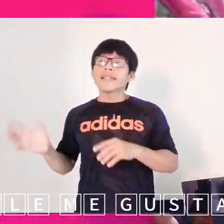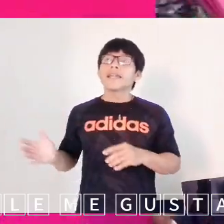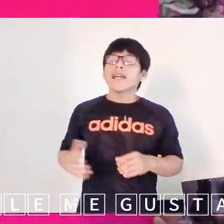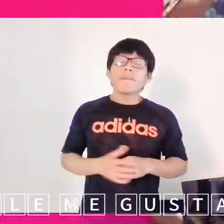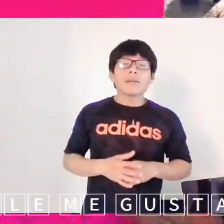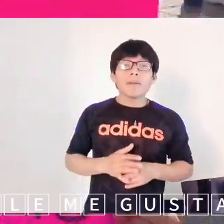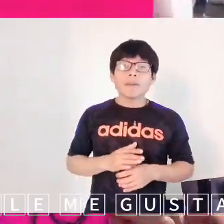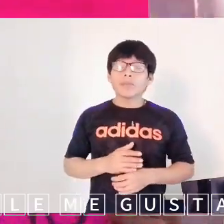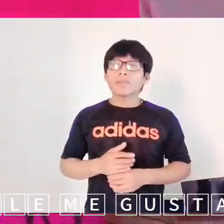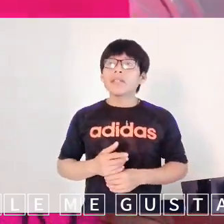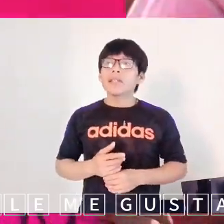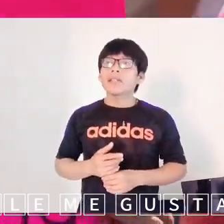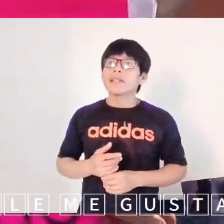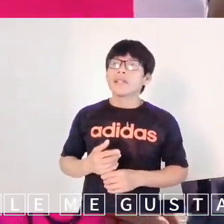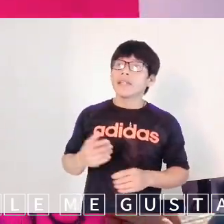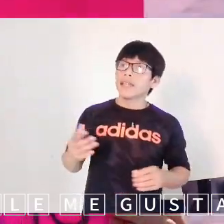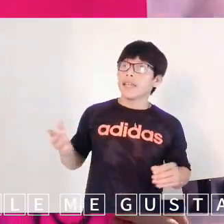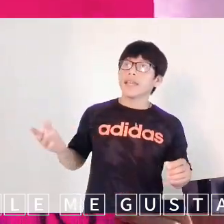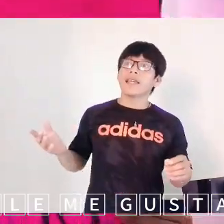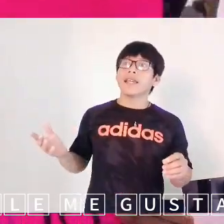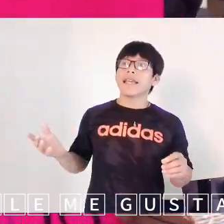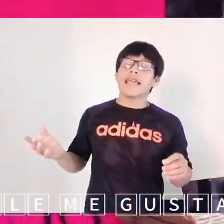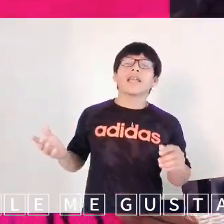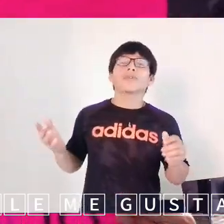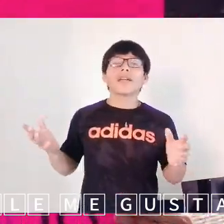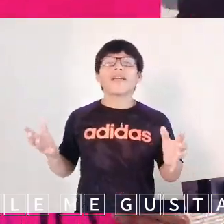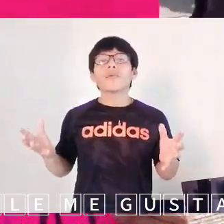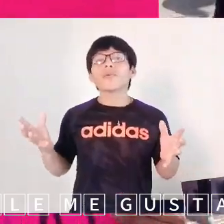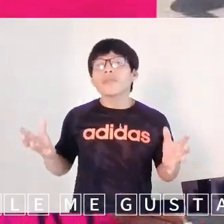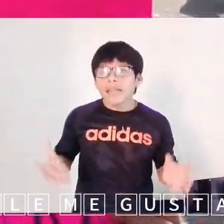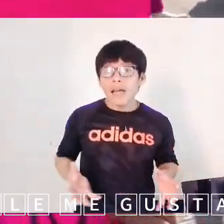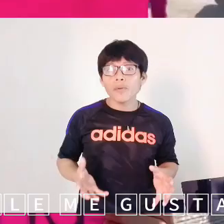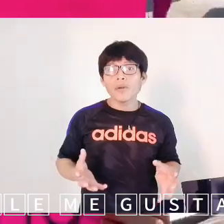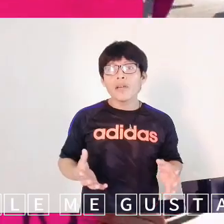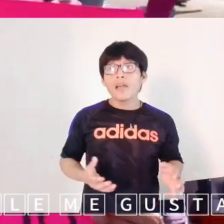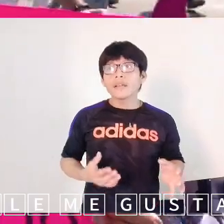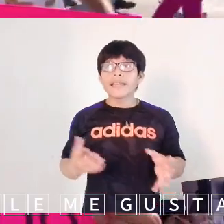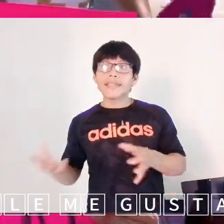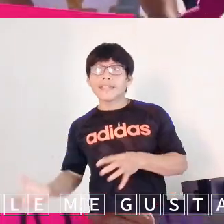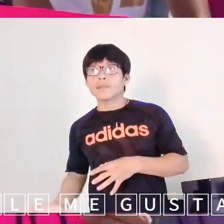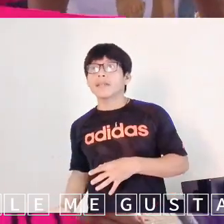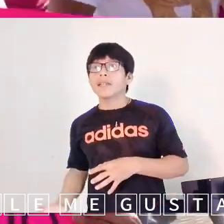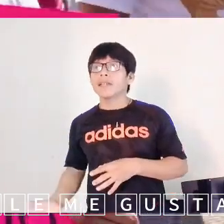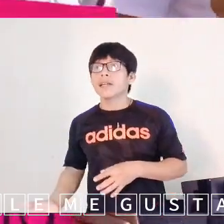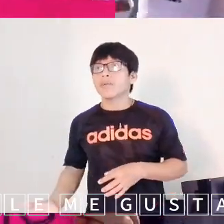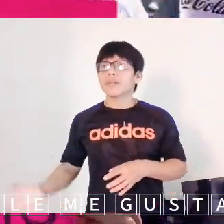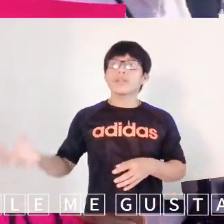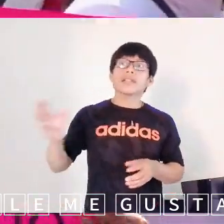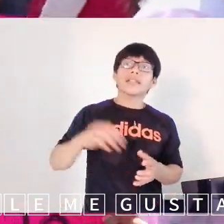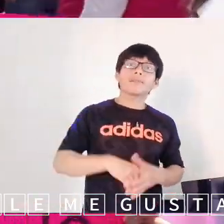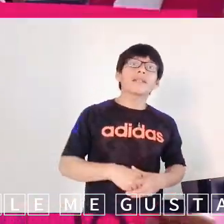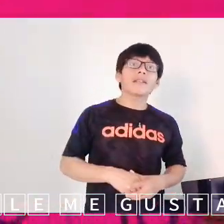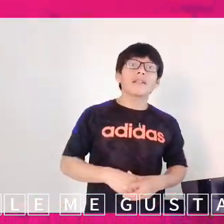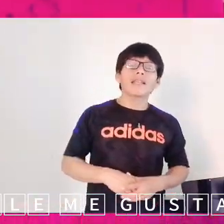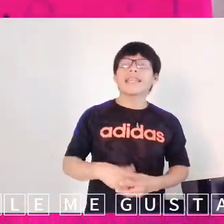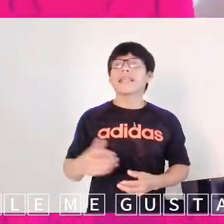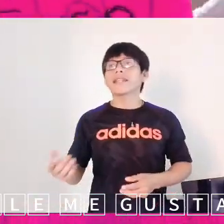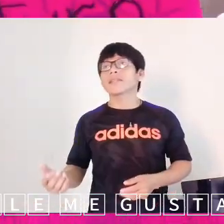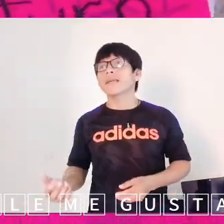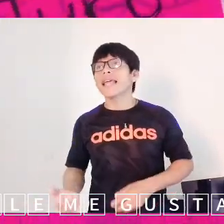la derecha empezó a presumir de que ellos habían juntado 300.000,